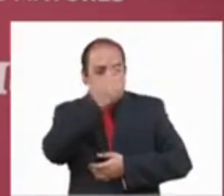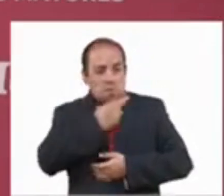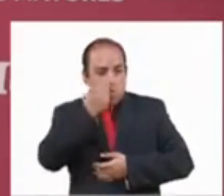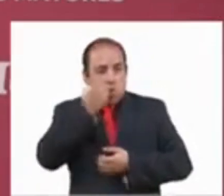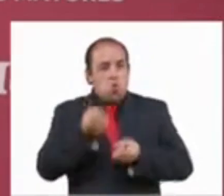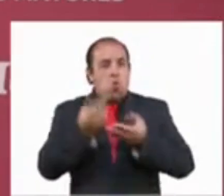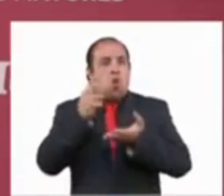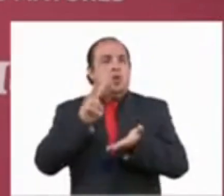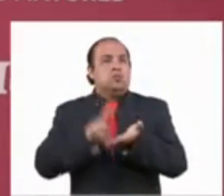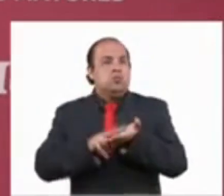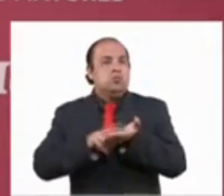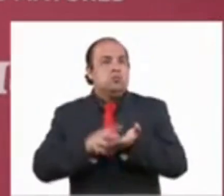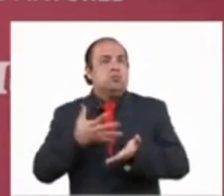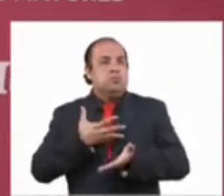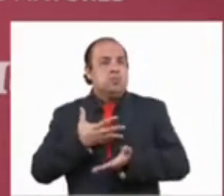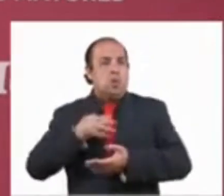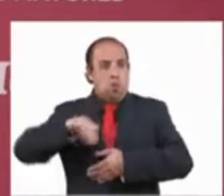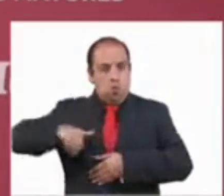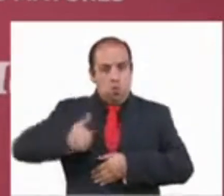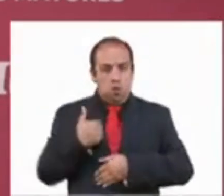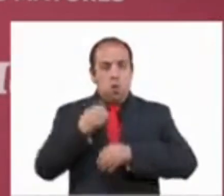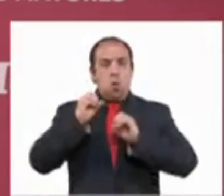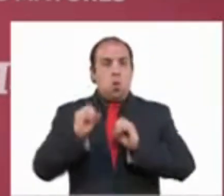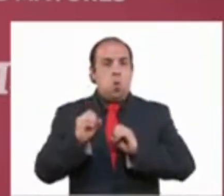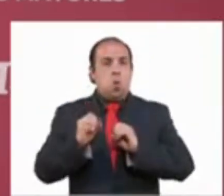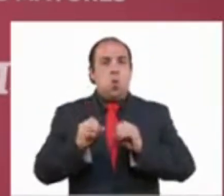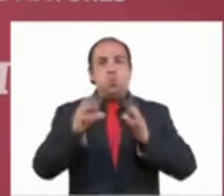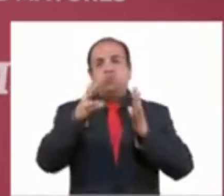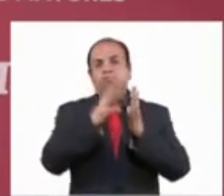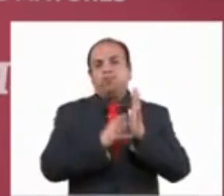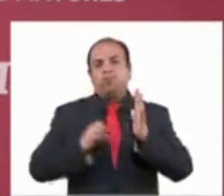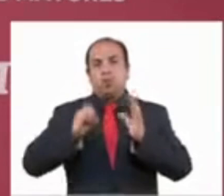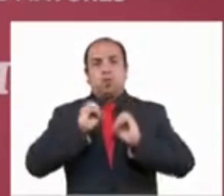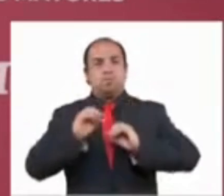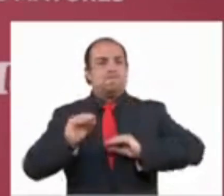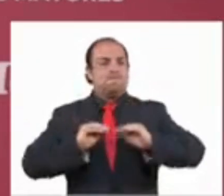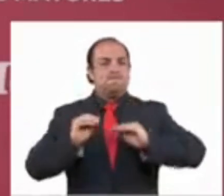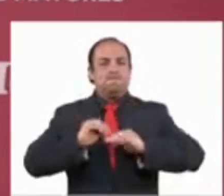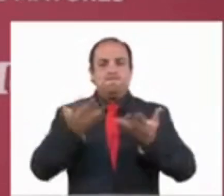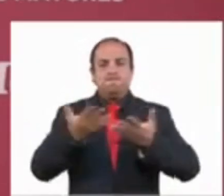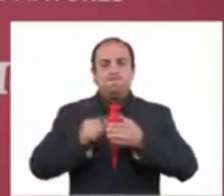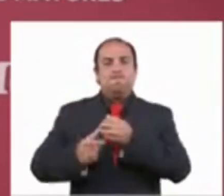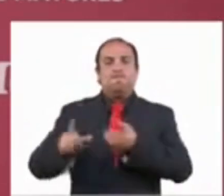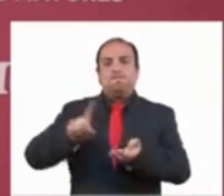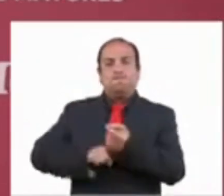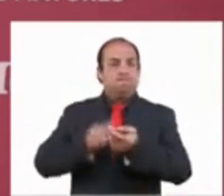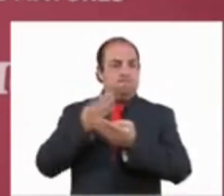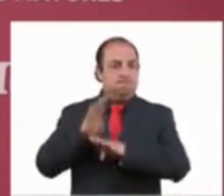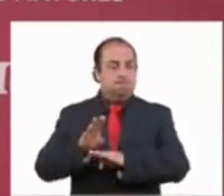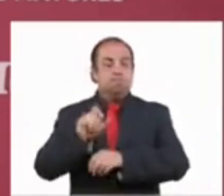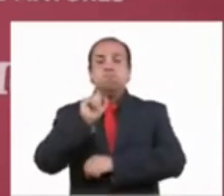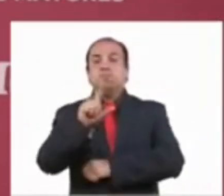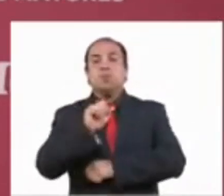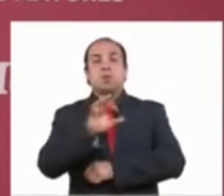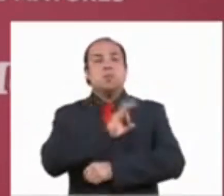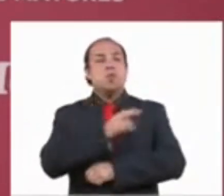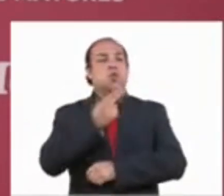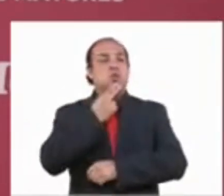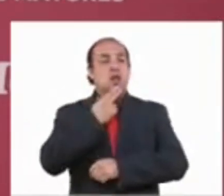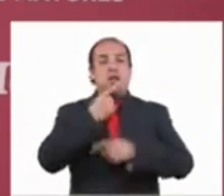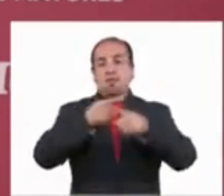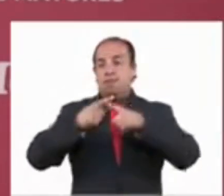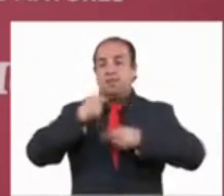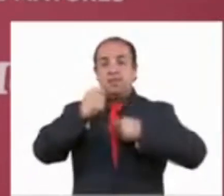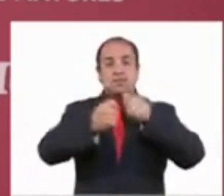saldo, retiro, algún movimiento. Y también podrán usar esta tarjeta en las tiendas